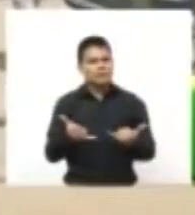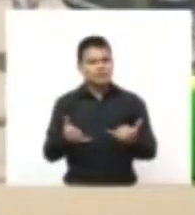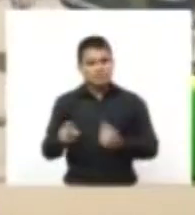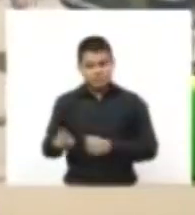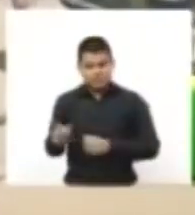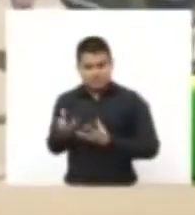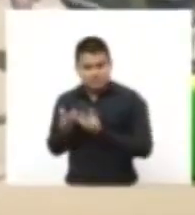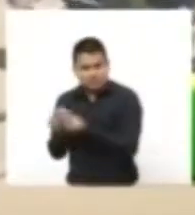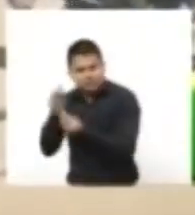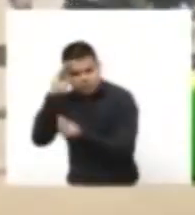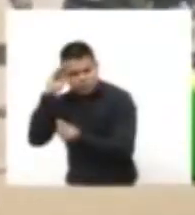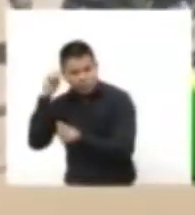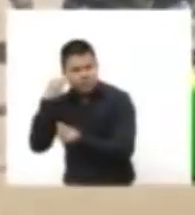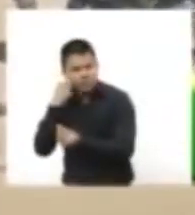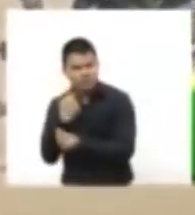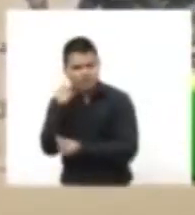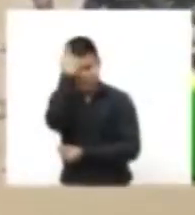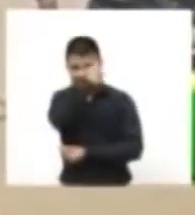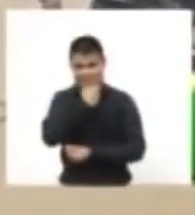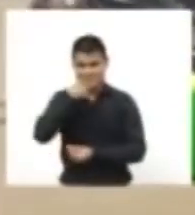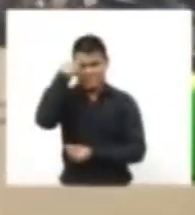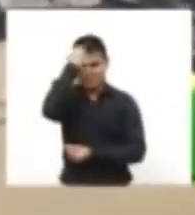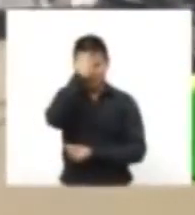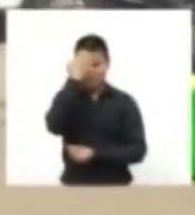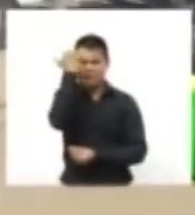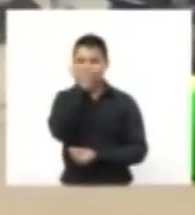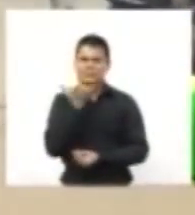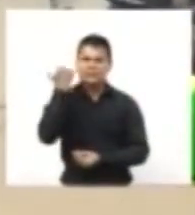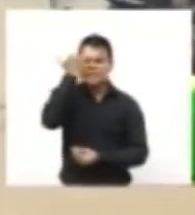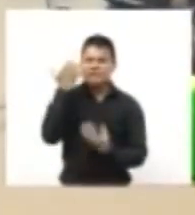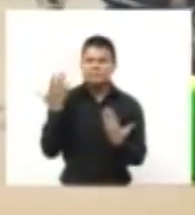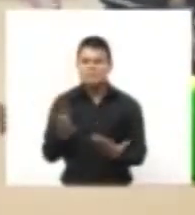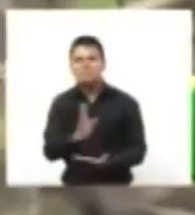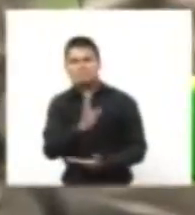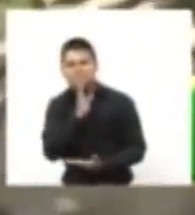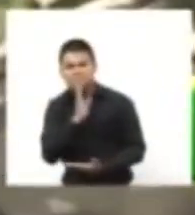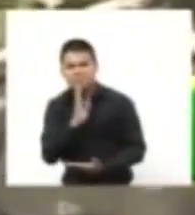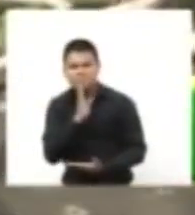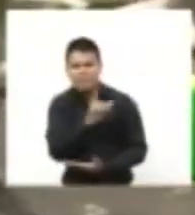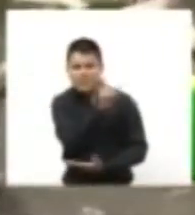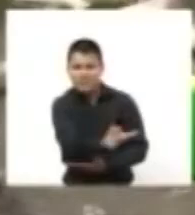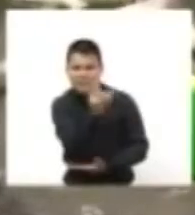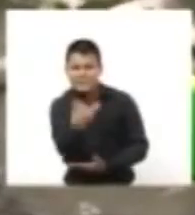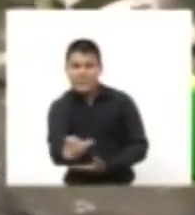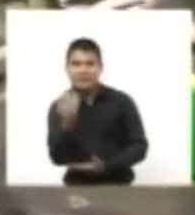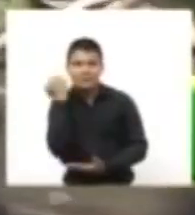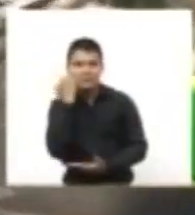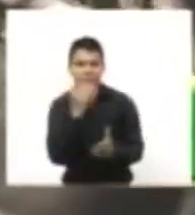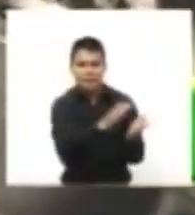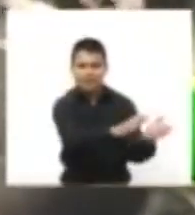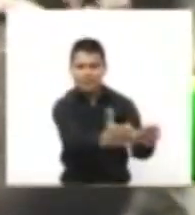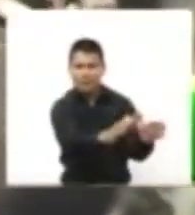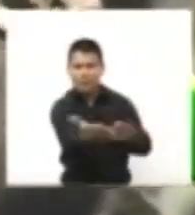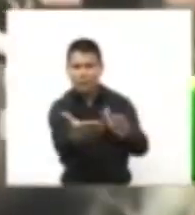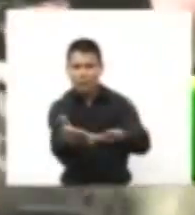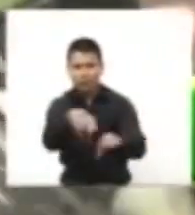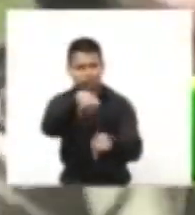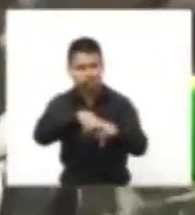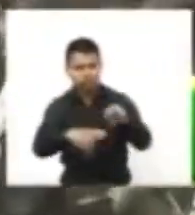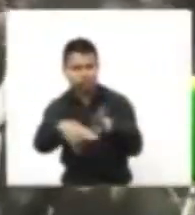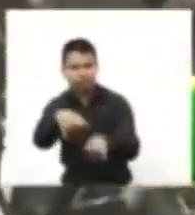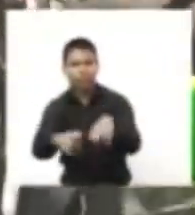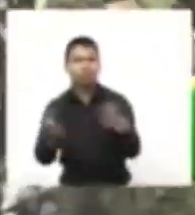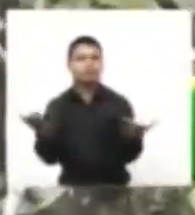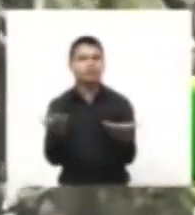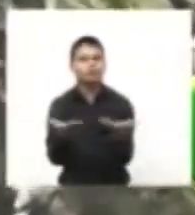identidad de tres mujeres que fueron asesinadas a tiros en un lugar solitario o un paraje solitario en el río